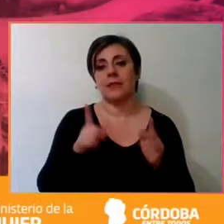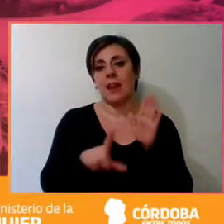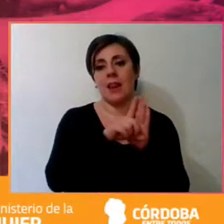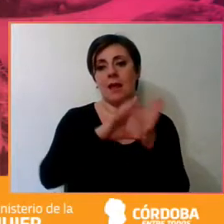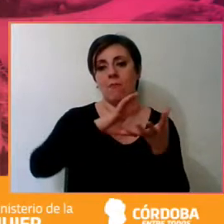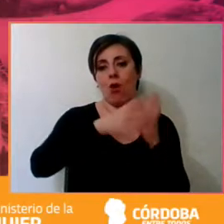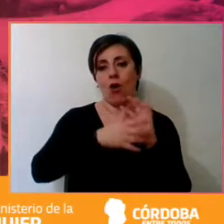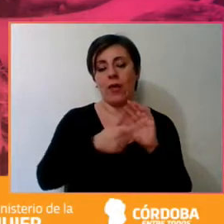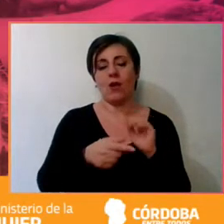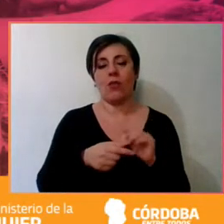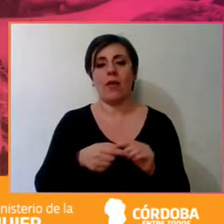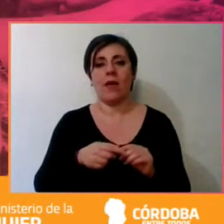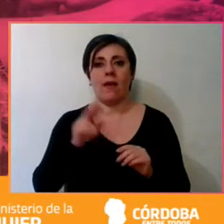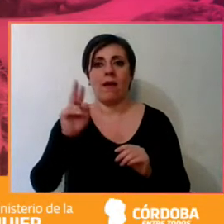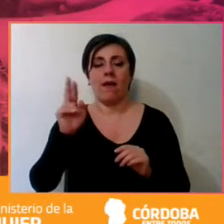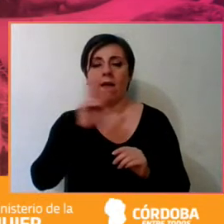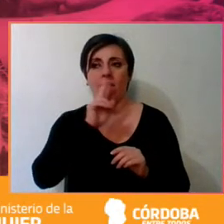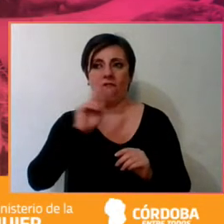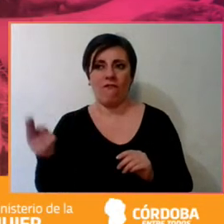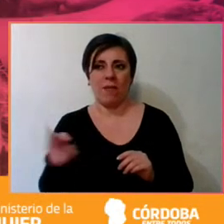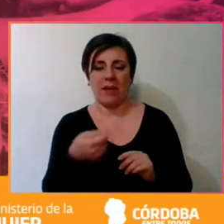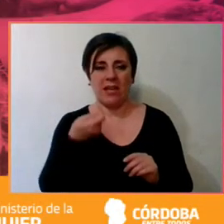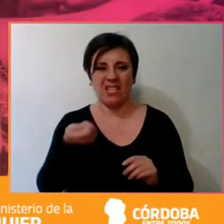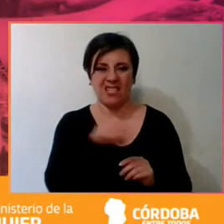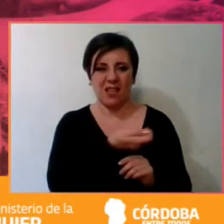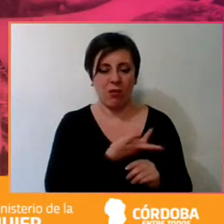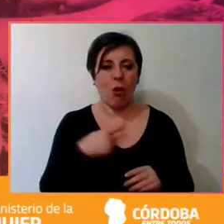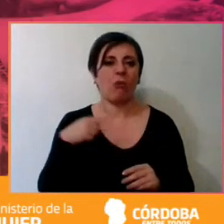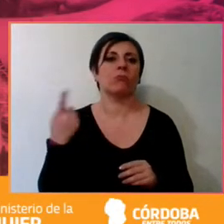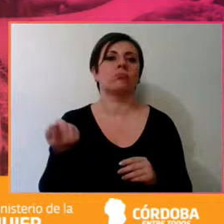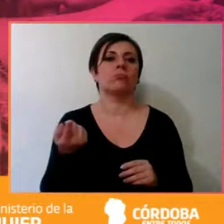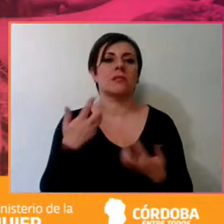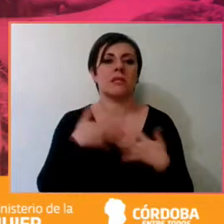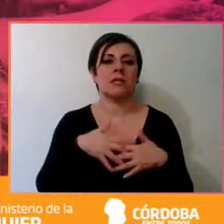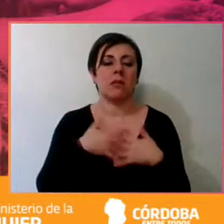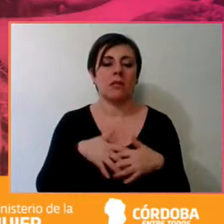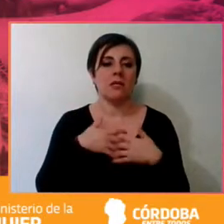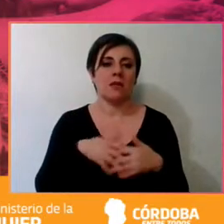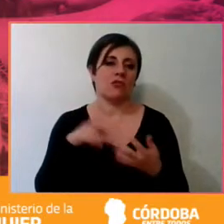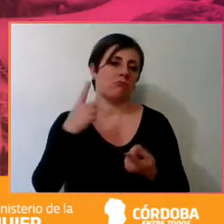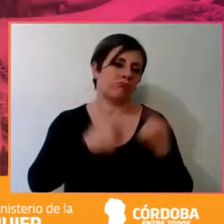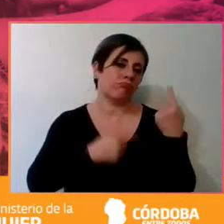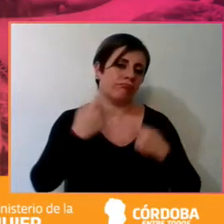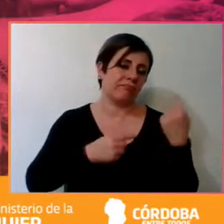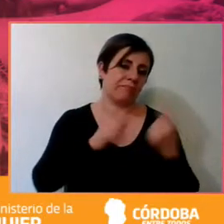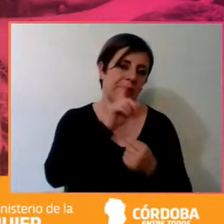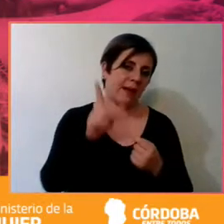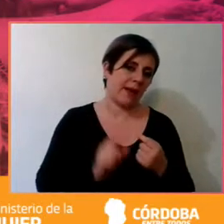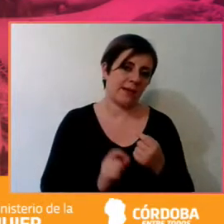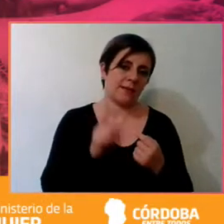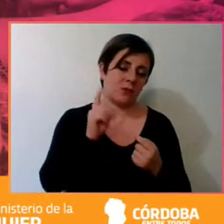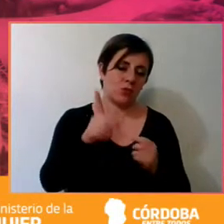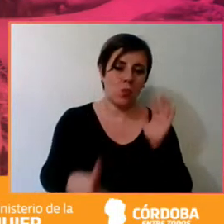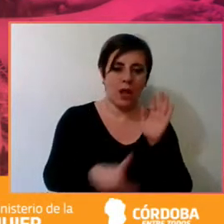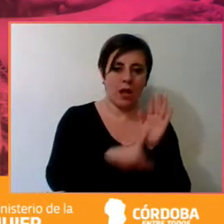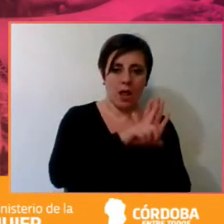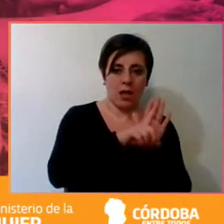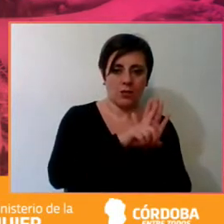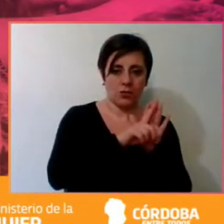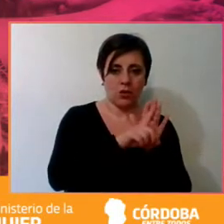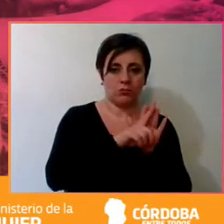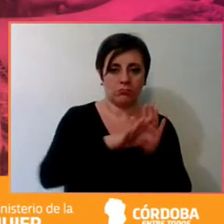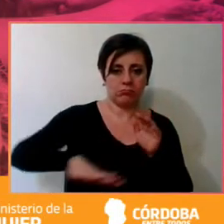de feminicidio, y trabajar la sistematización de los distintos países en cuanto a su legislación en